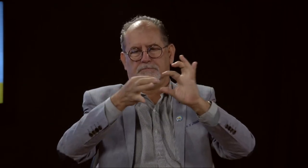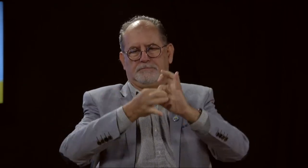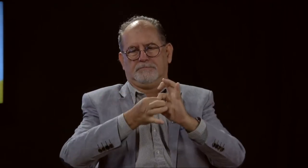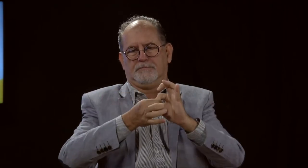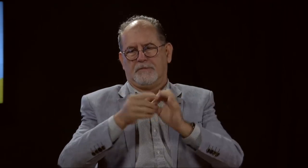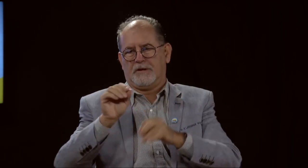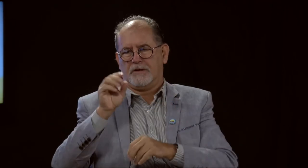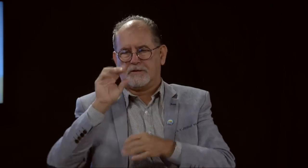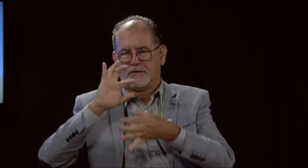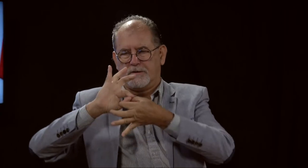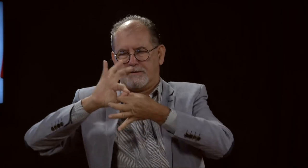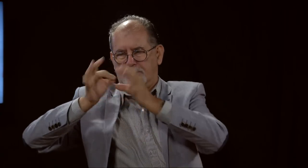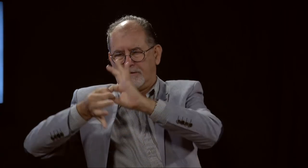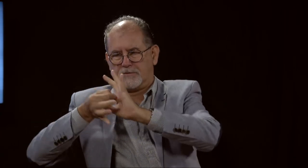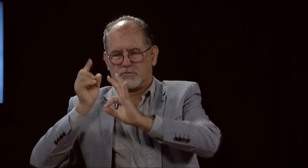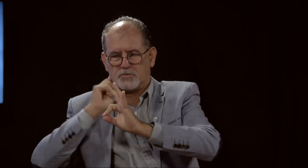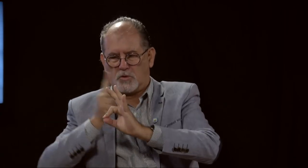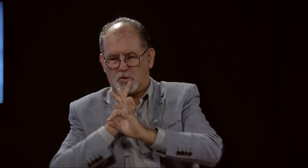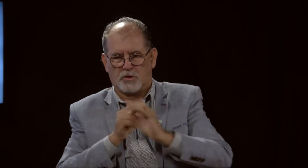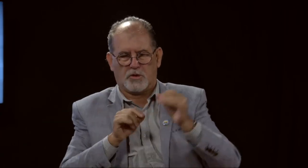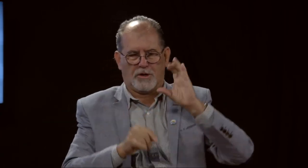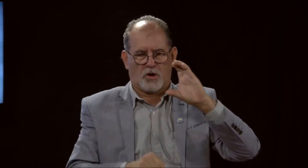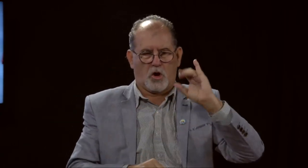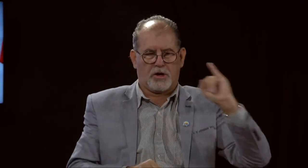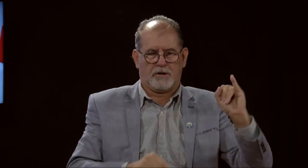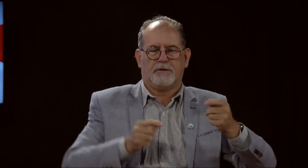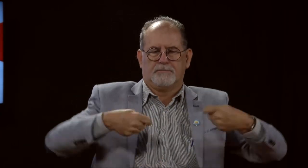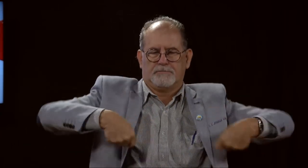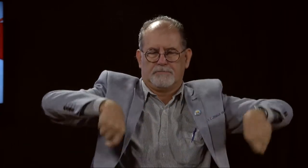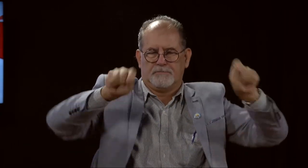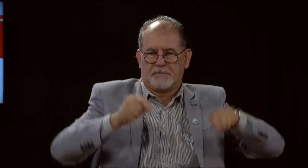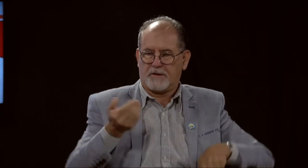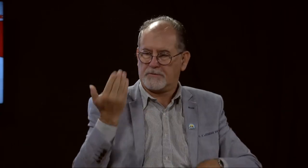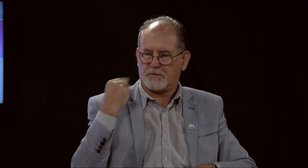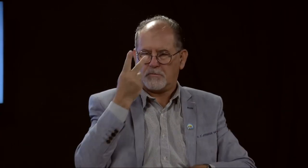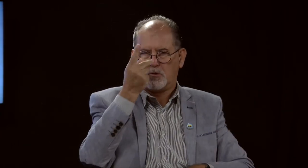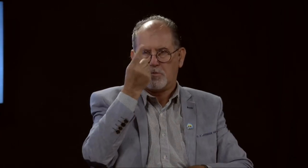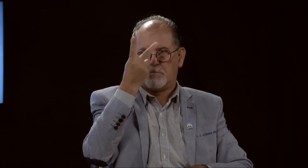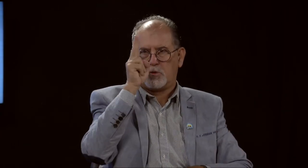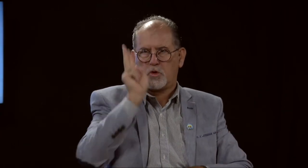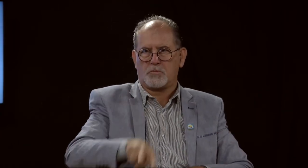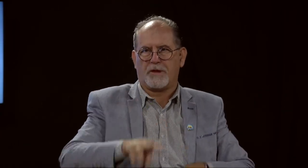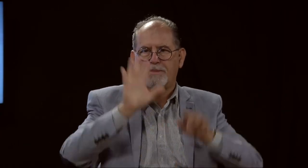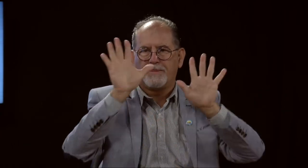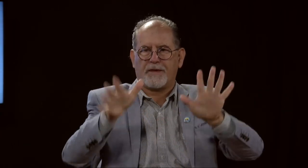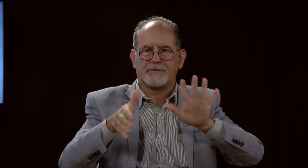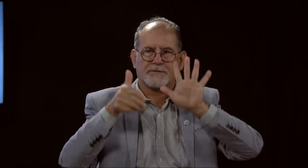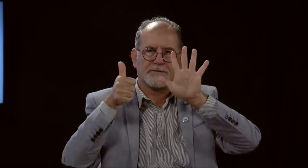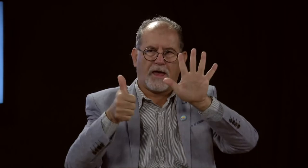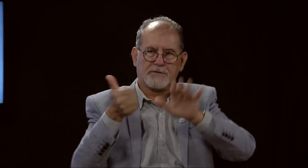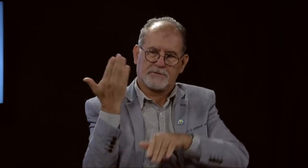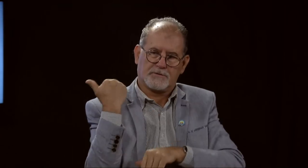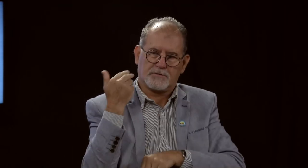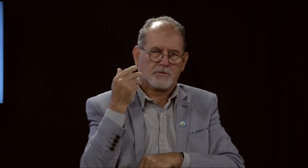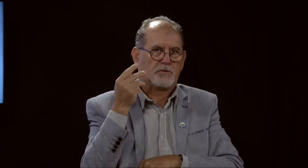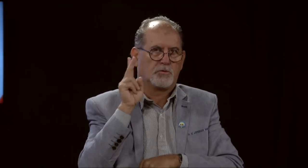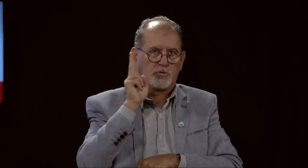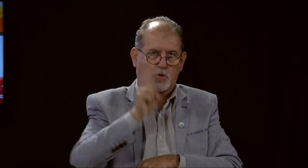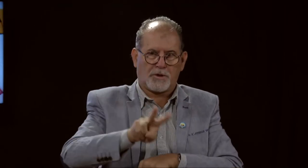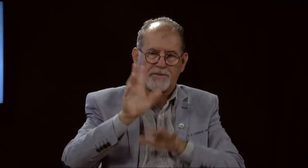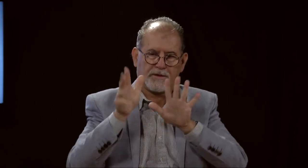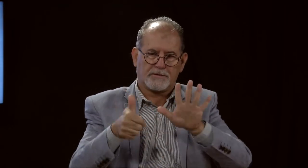el trabajo en Rusia es muy fuerte y él ha firmado un acuerdo de entendimiento en el